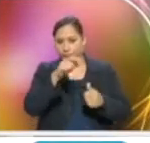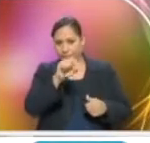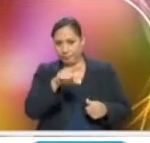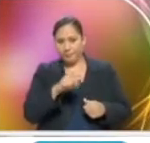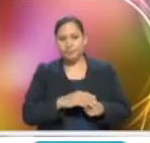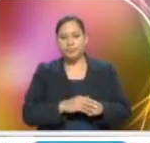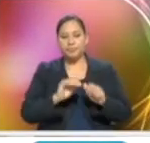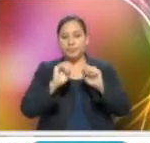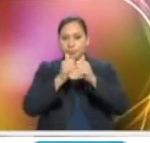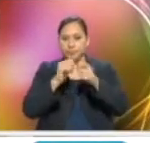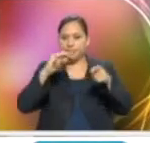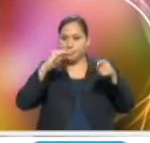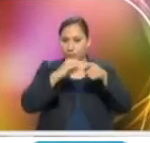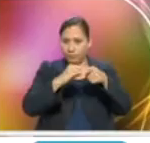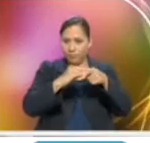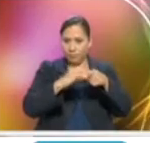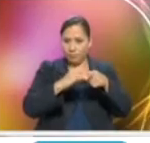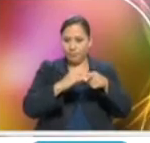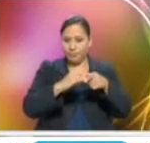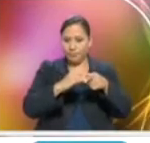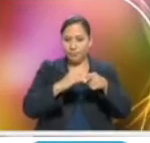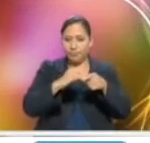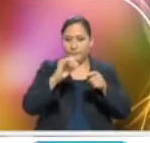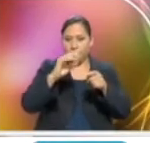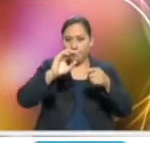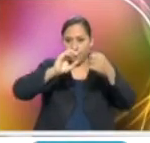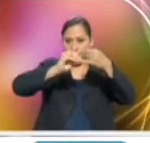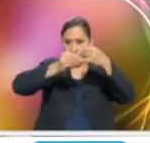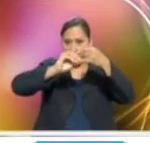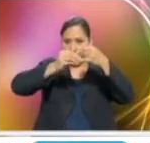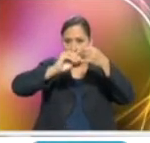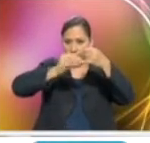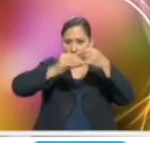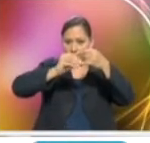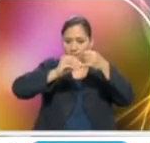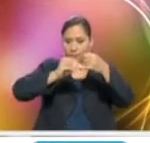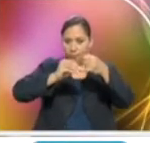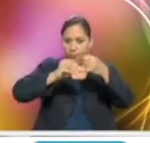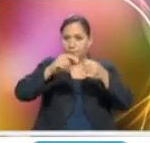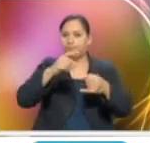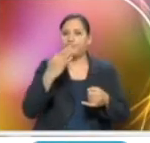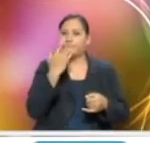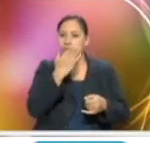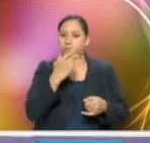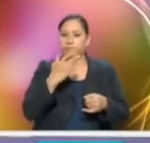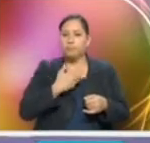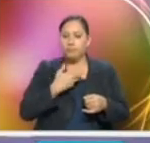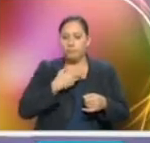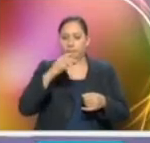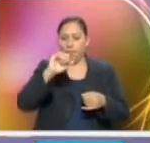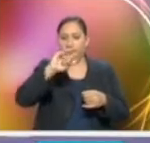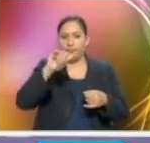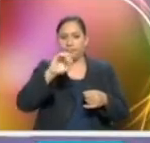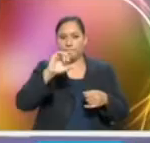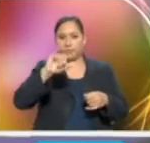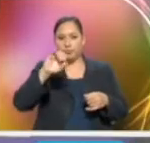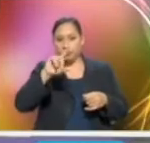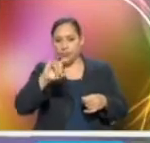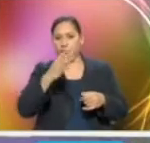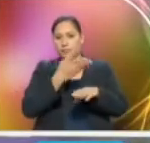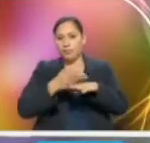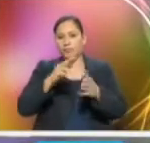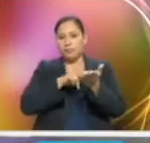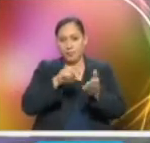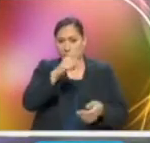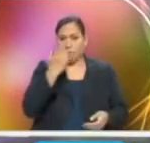Nosotros el pan, este pan que traje es de granos, que platicamos hace rato. Es muy rico, tiene ajonjolí blanco y negro. Si ustedes consiguen este pan o lo